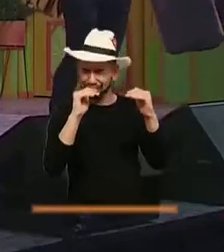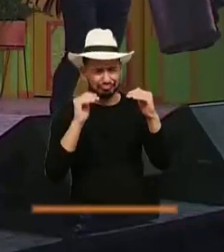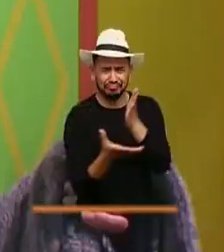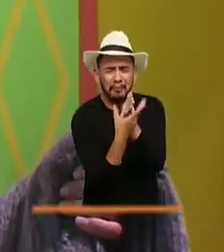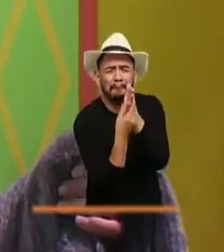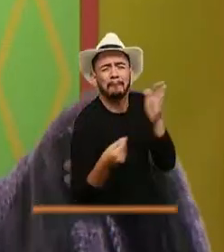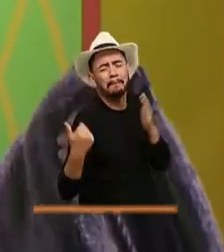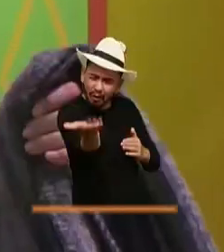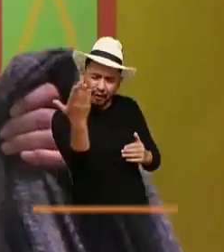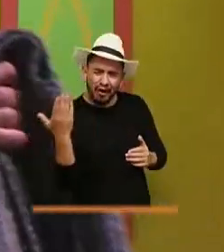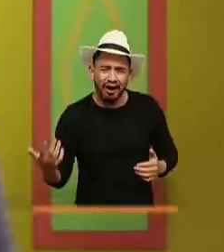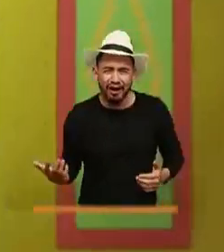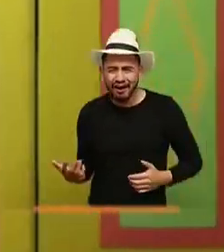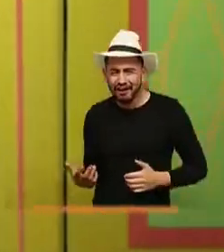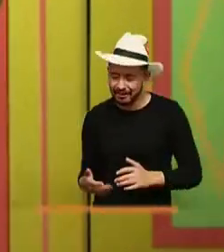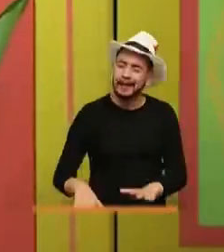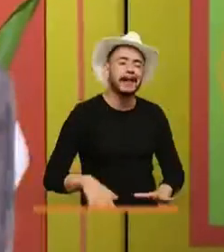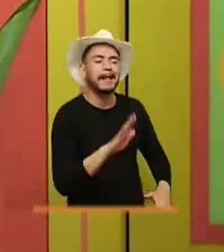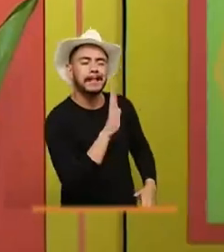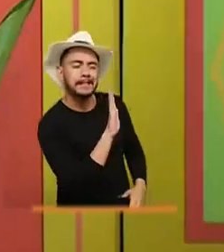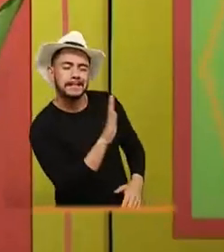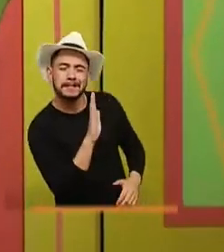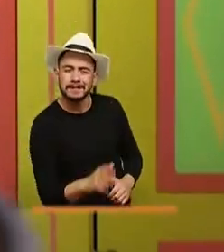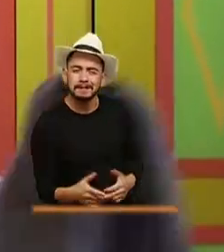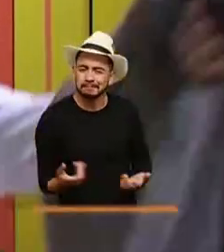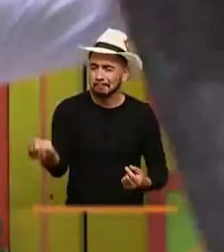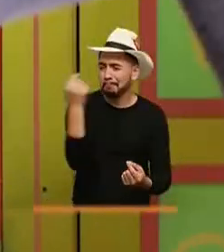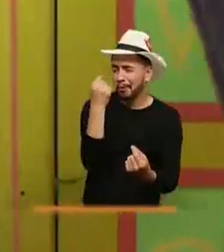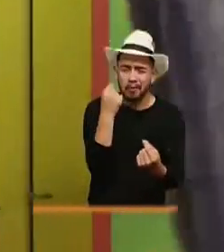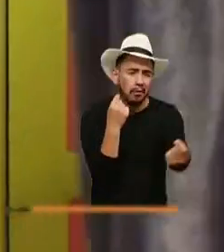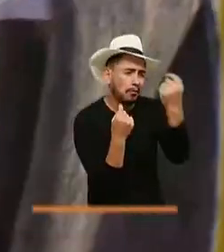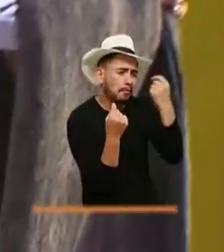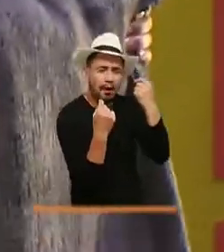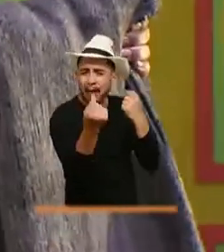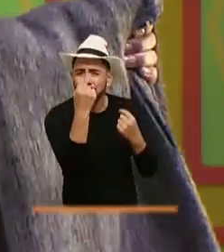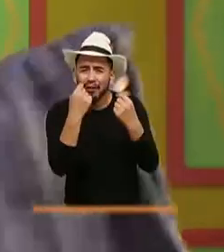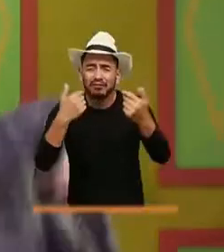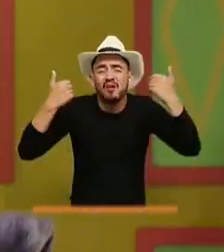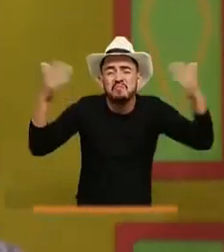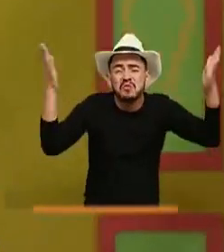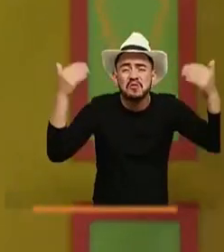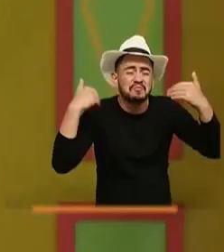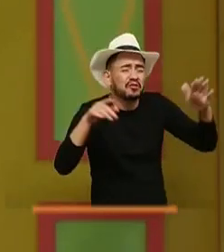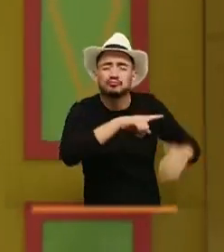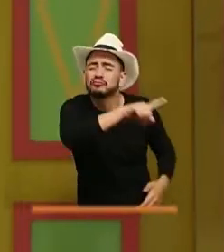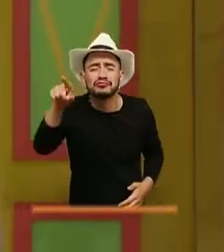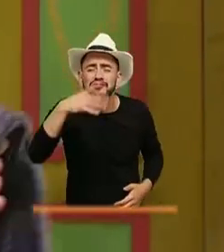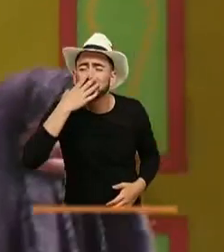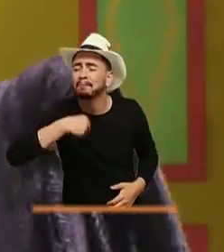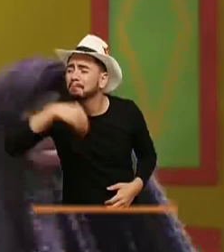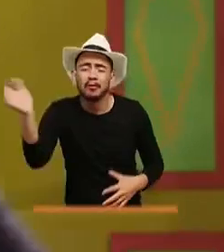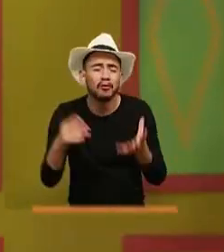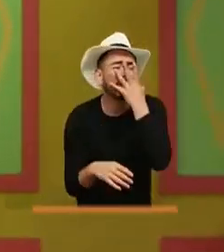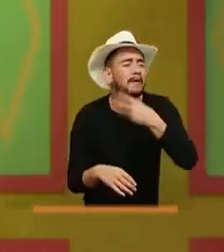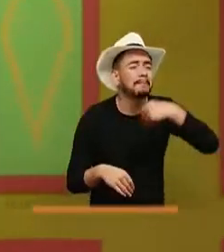Cuando a mí me dicen feo, sepa que me importa un pito. Yo prefiero ser un